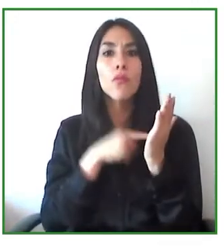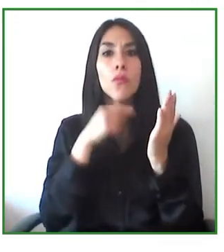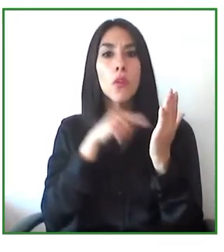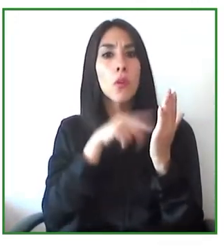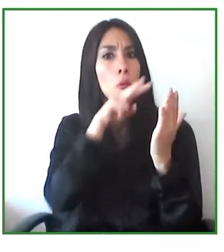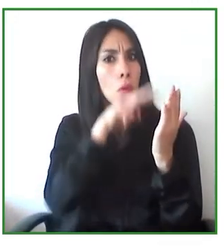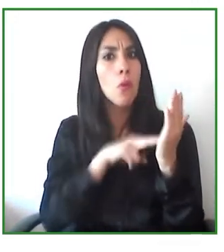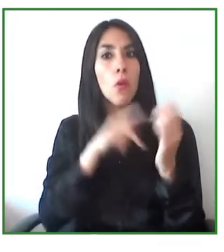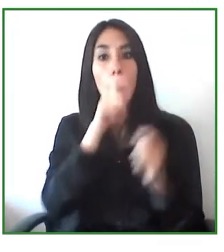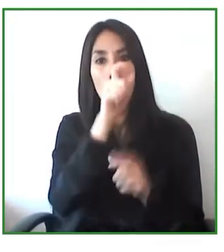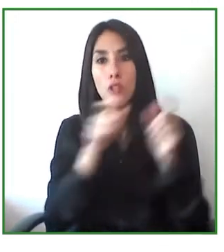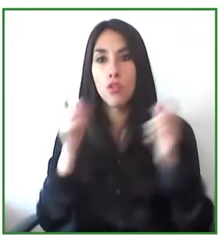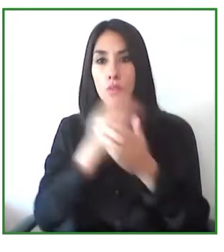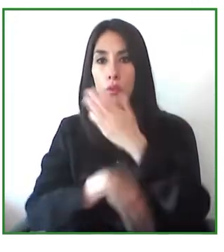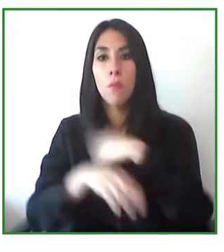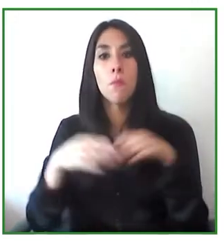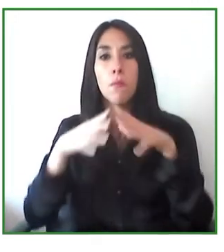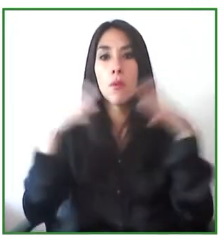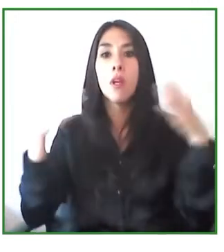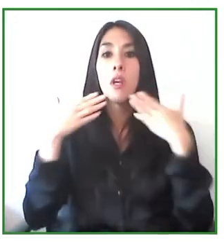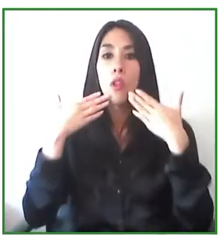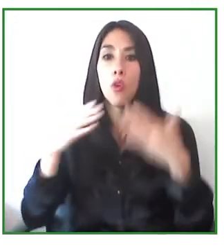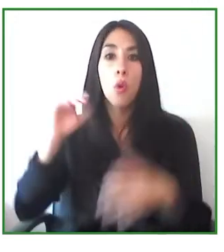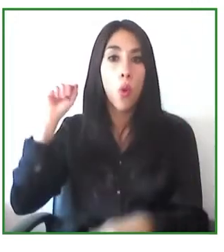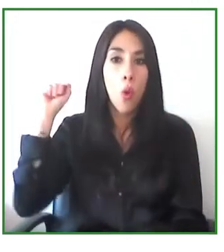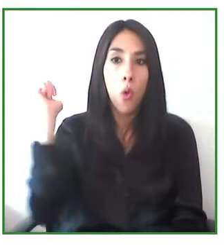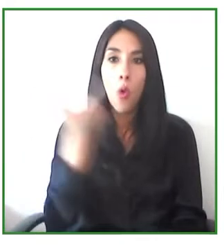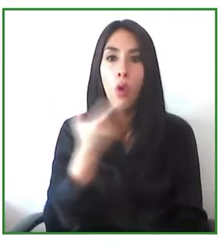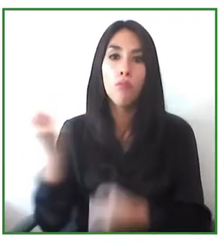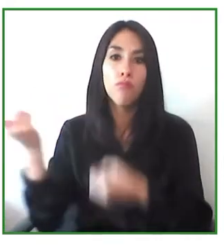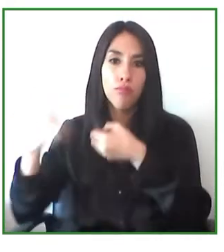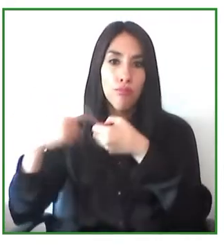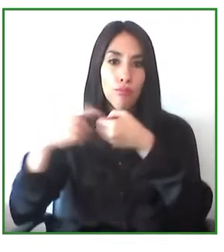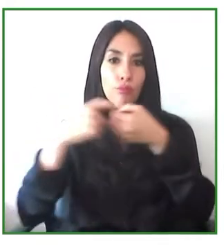aquí esta tarde. Bueno, y antes de entrar con las preguntas a los